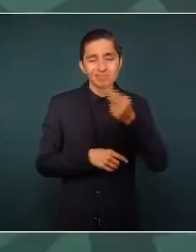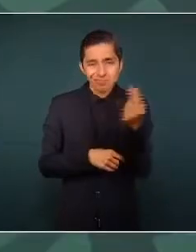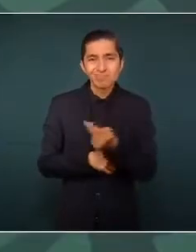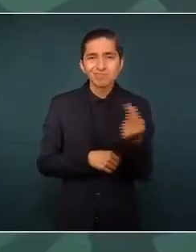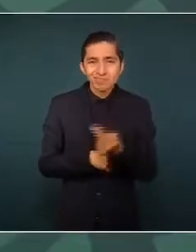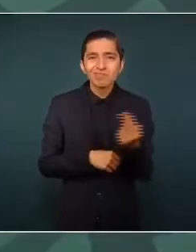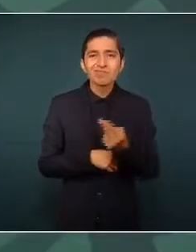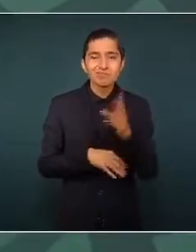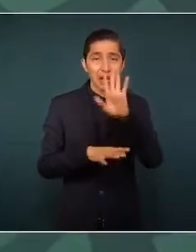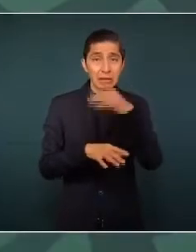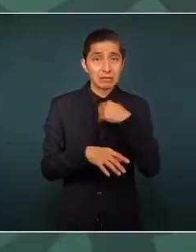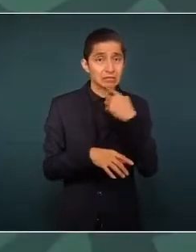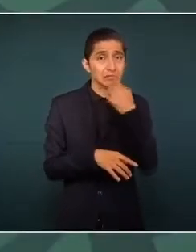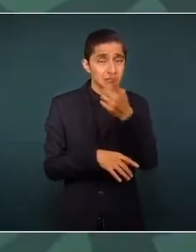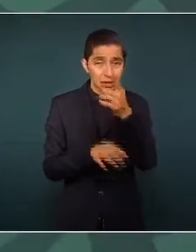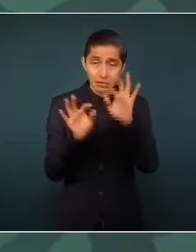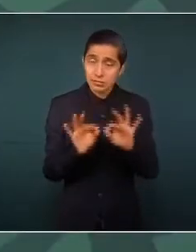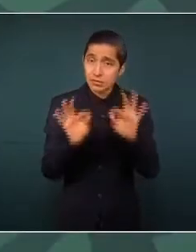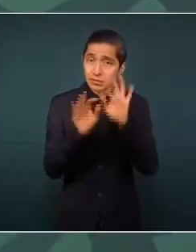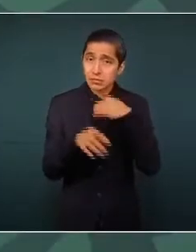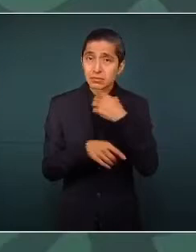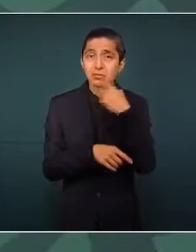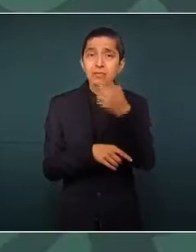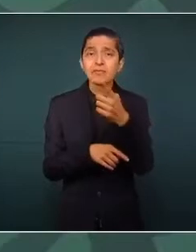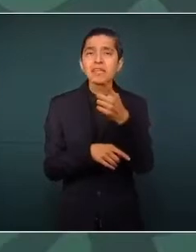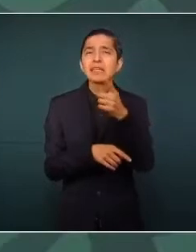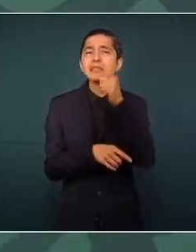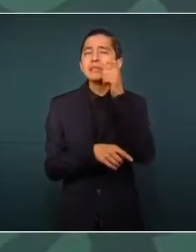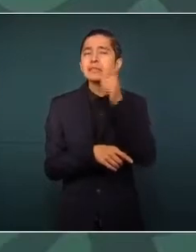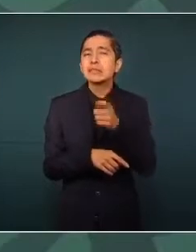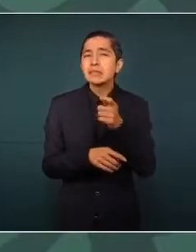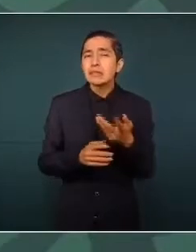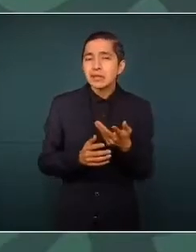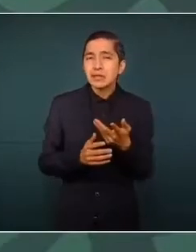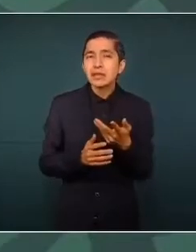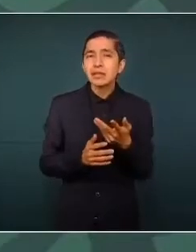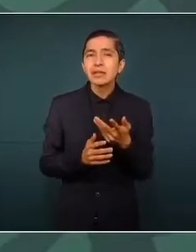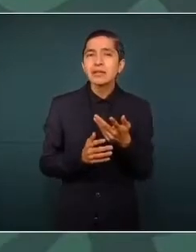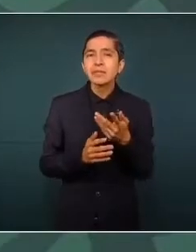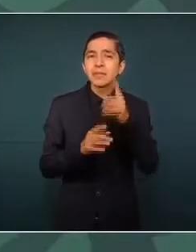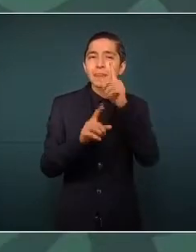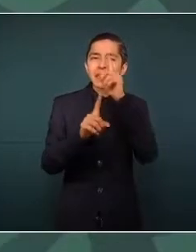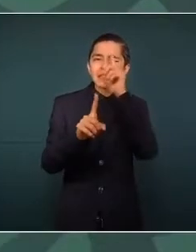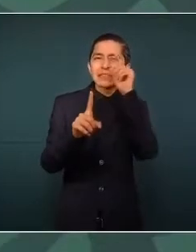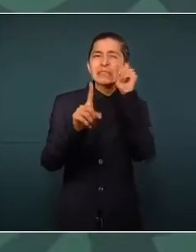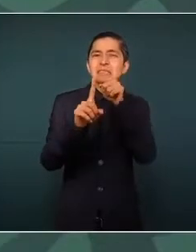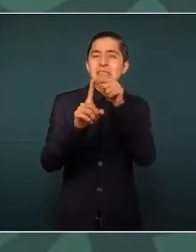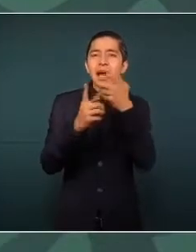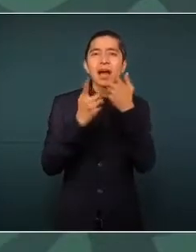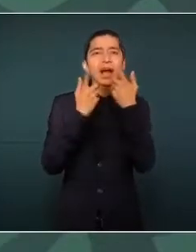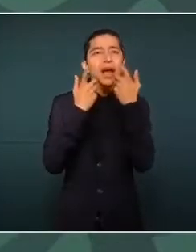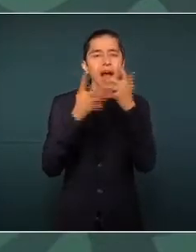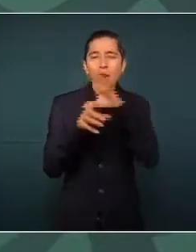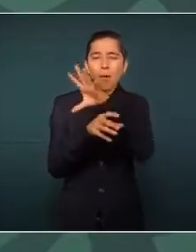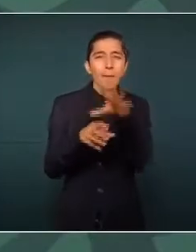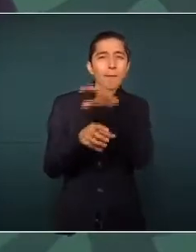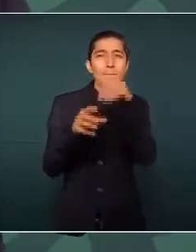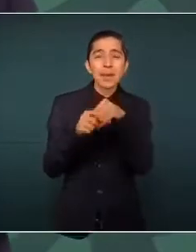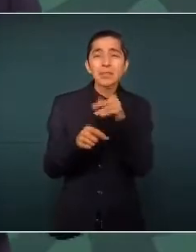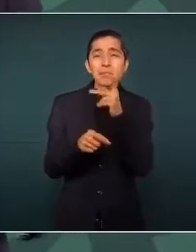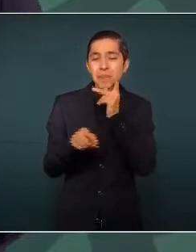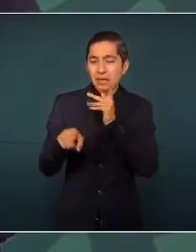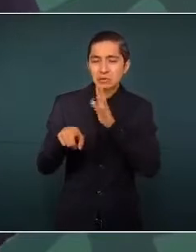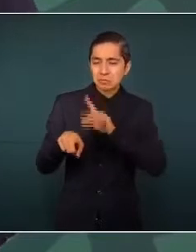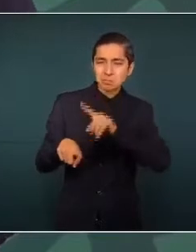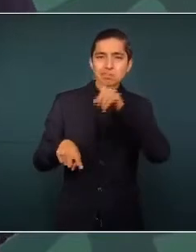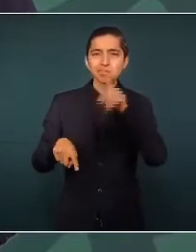necesario subrayarlo. El propósito era privatizar por completo